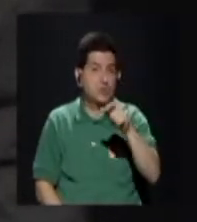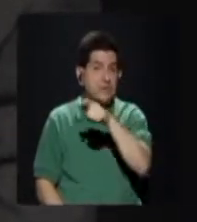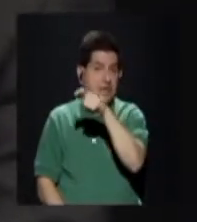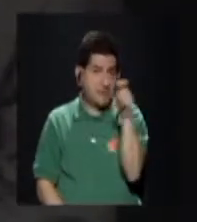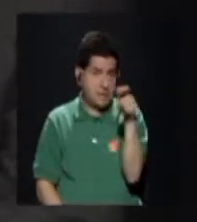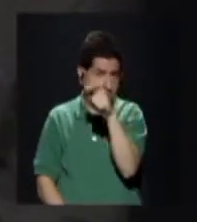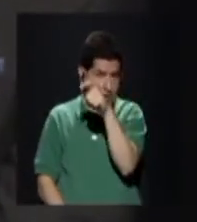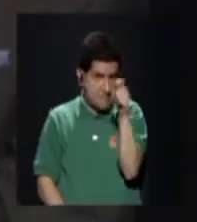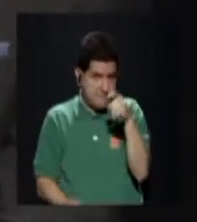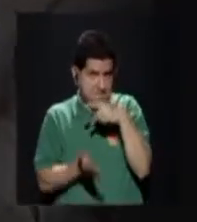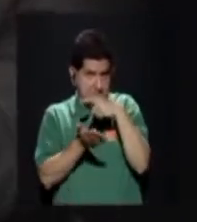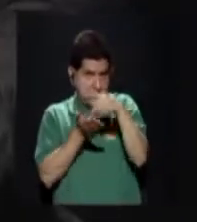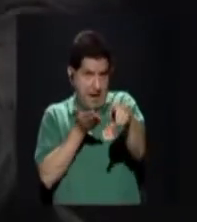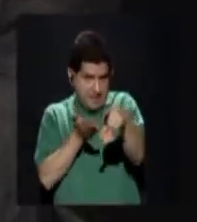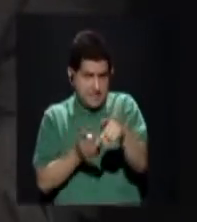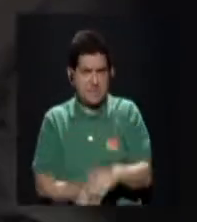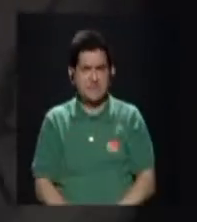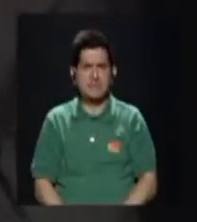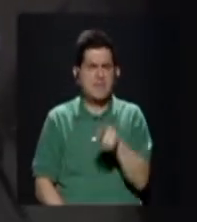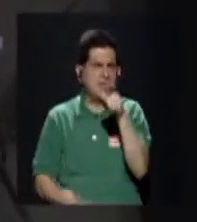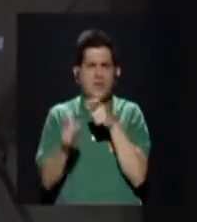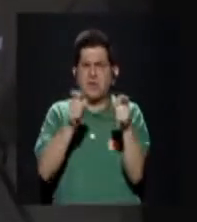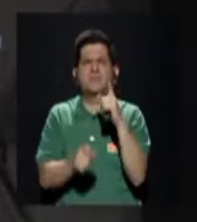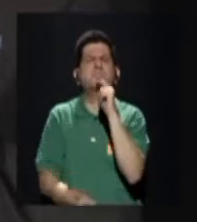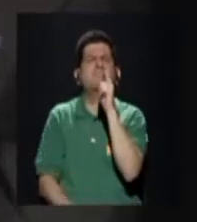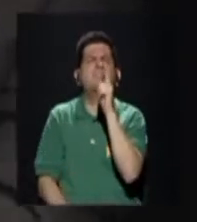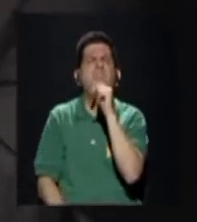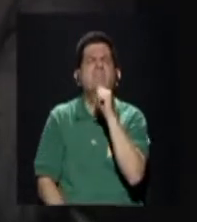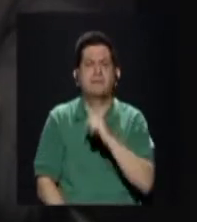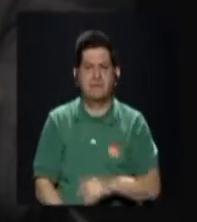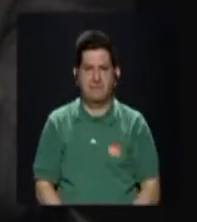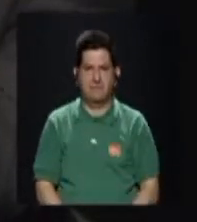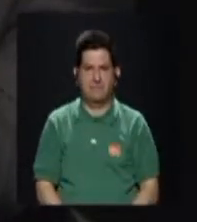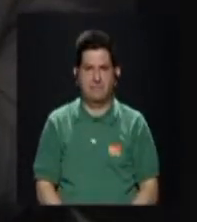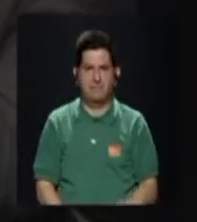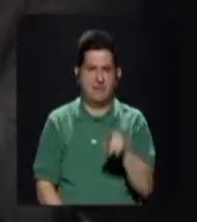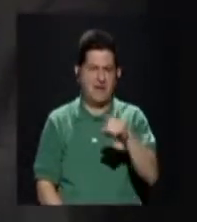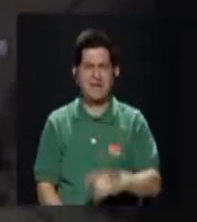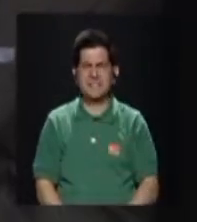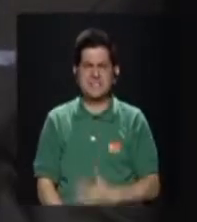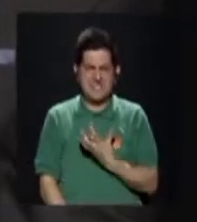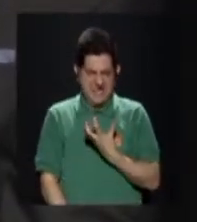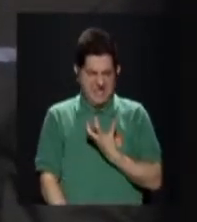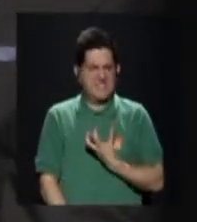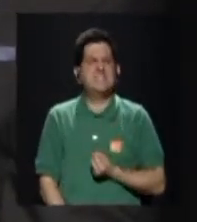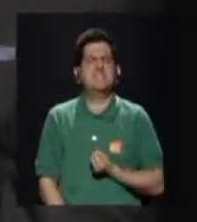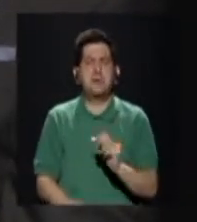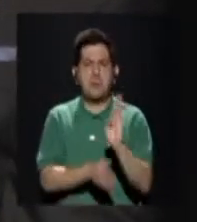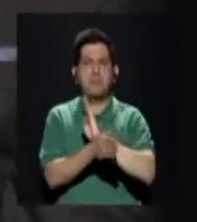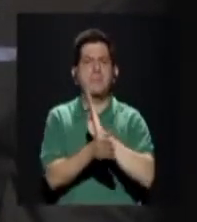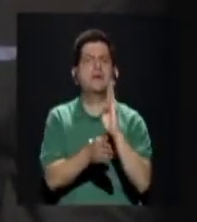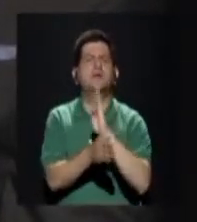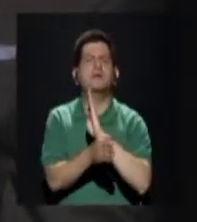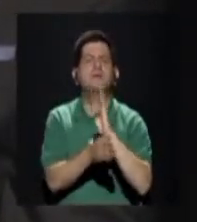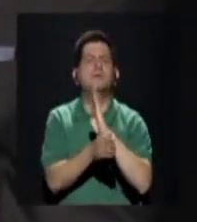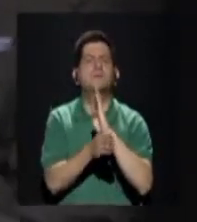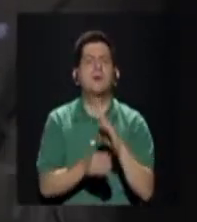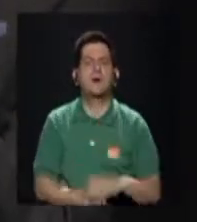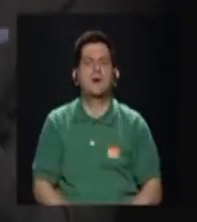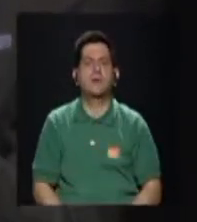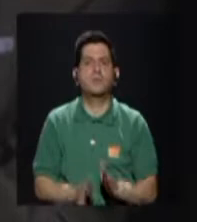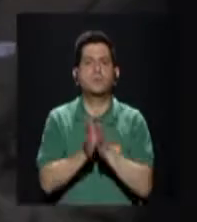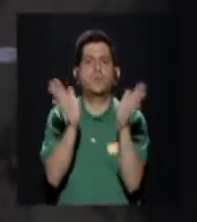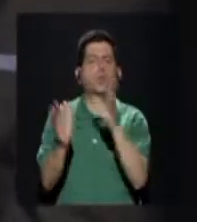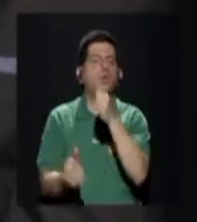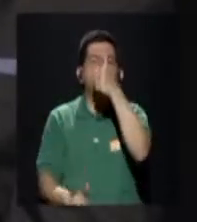mensual. ¿Y quién regula eso? ¿Quién regula esa avaricia de parte de los bancos